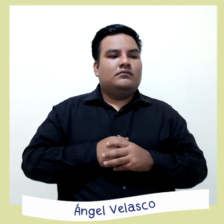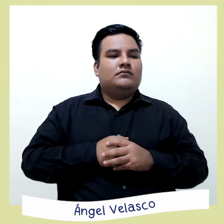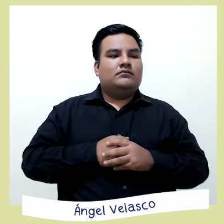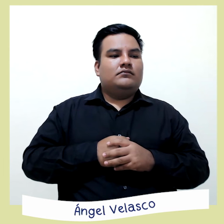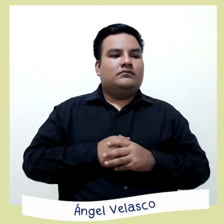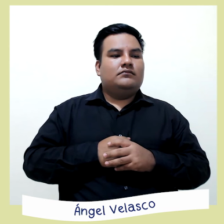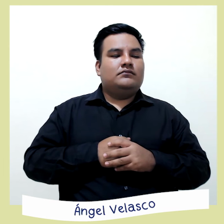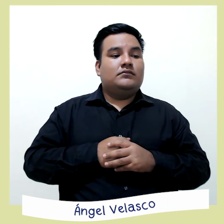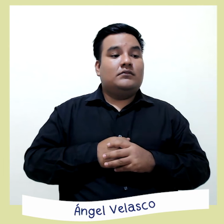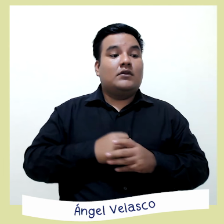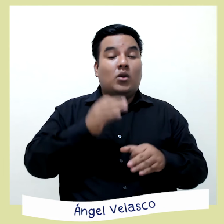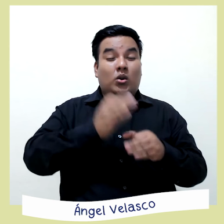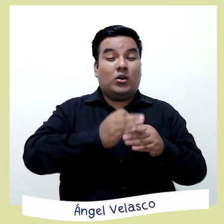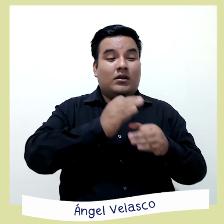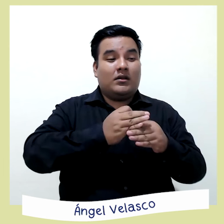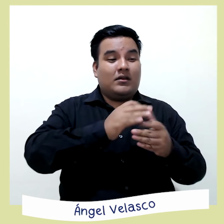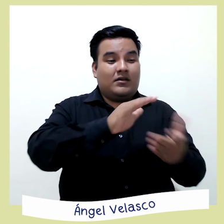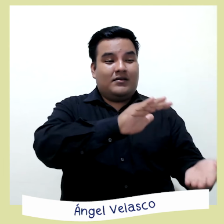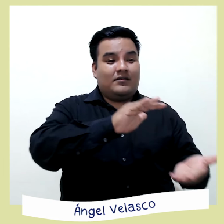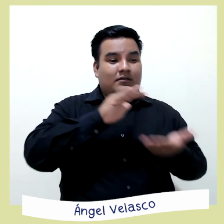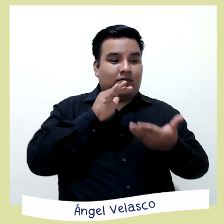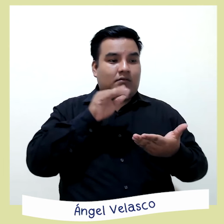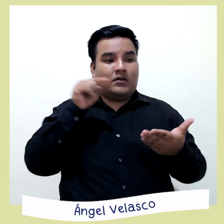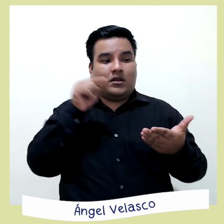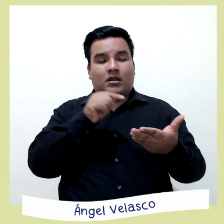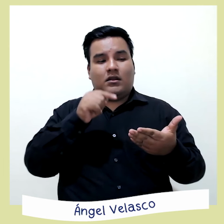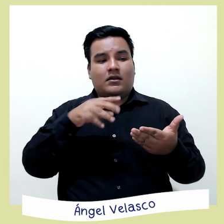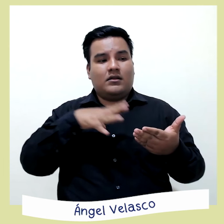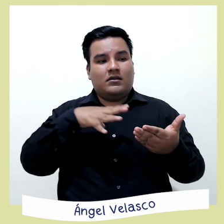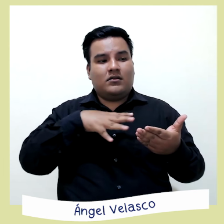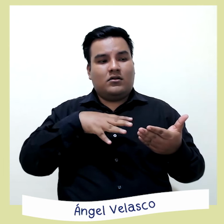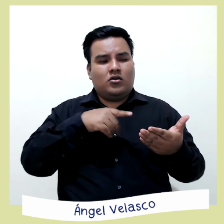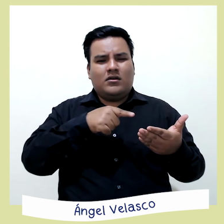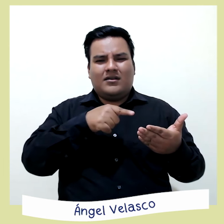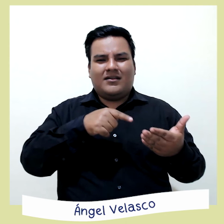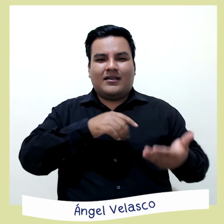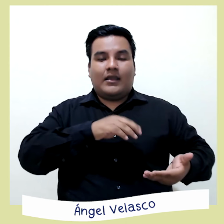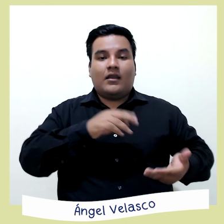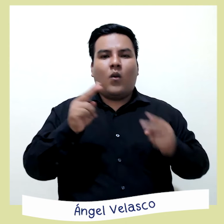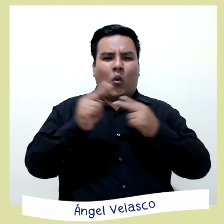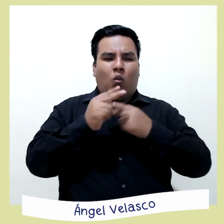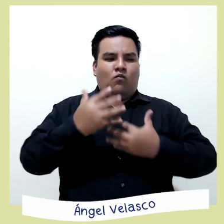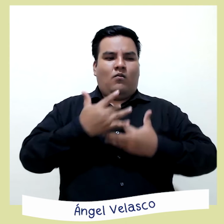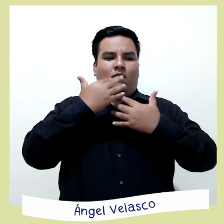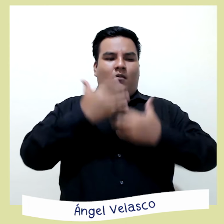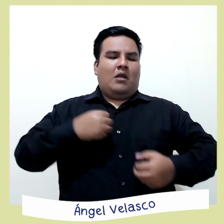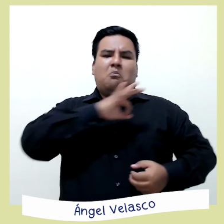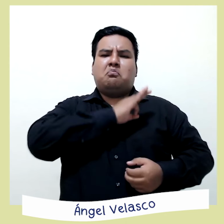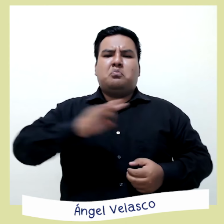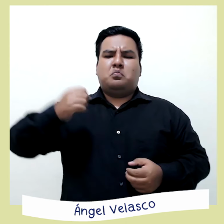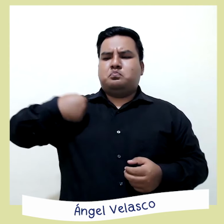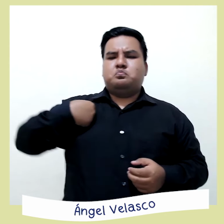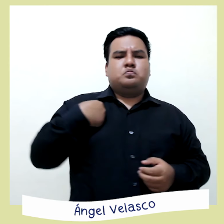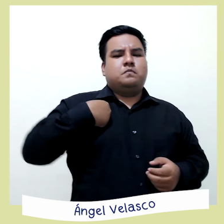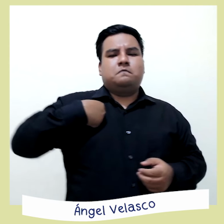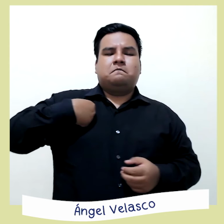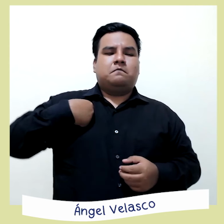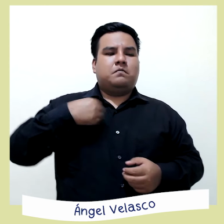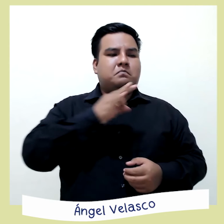hacer una visibilización dentro de poco y que ya me pueda mover. Me acaban de conseguir un